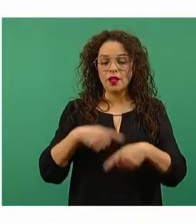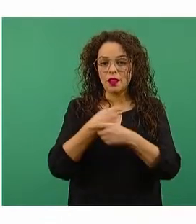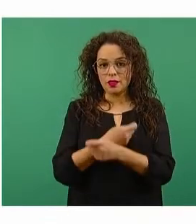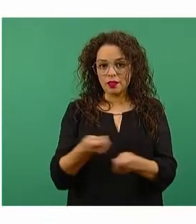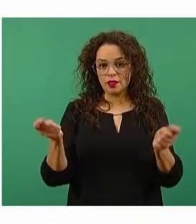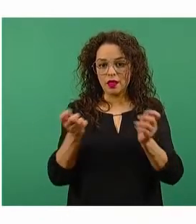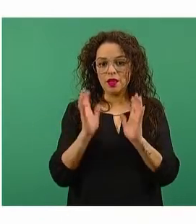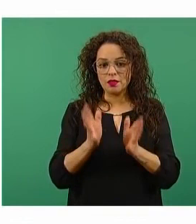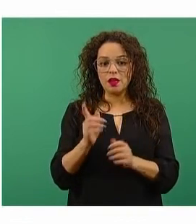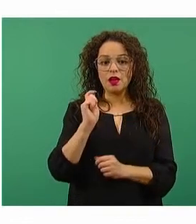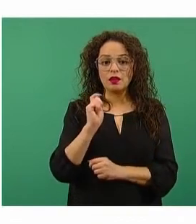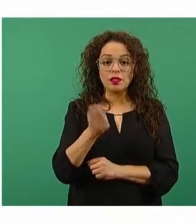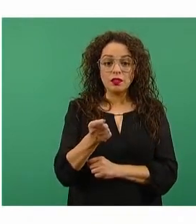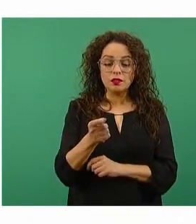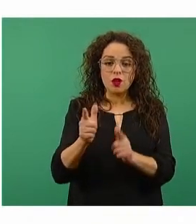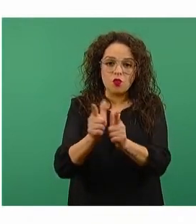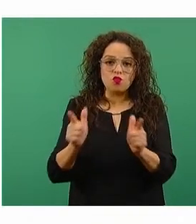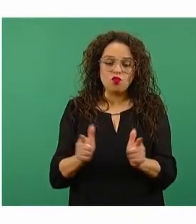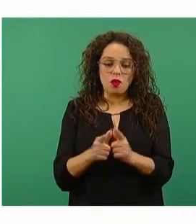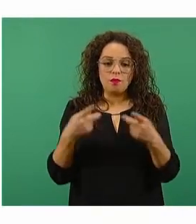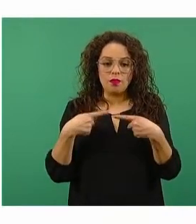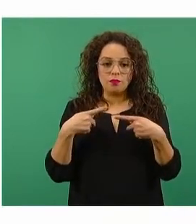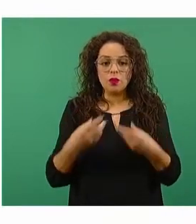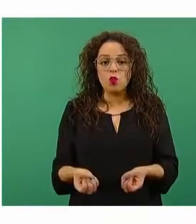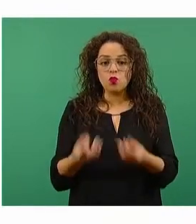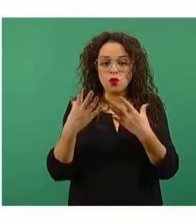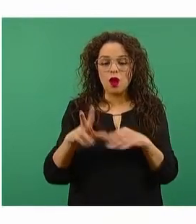estos a este grupo de